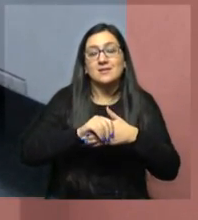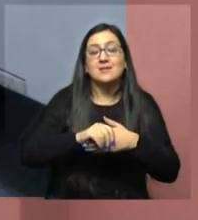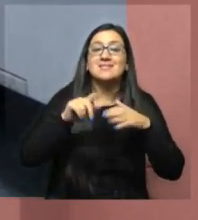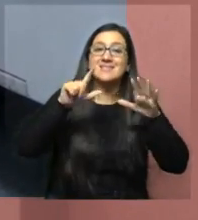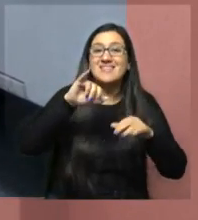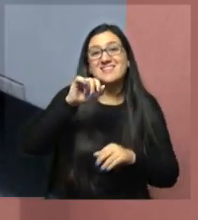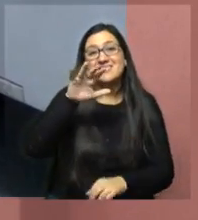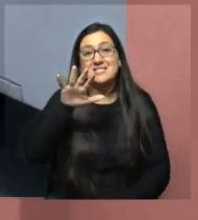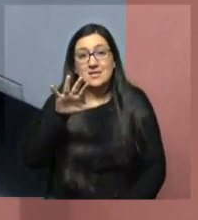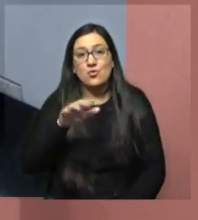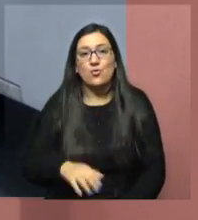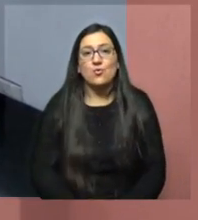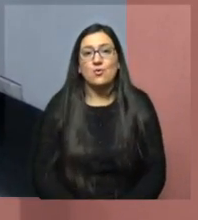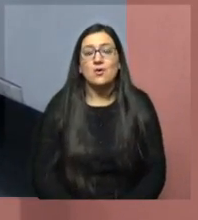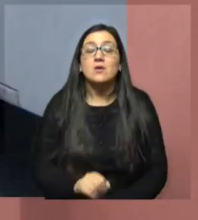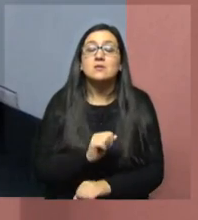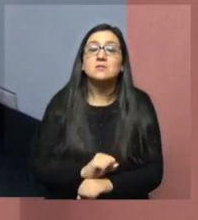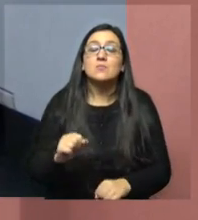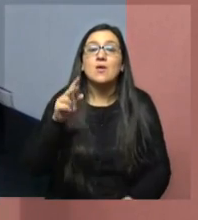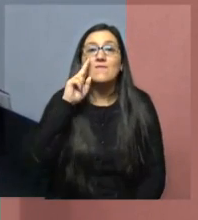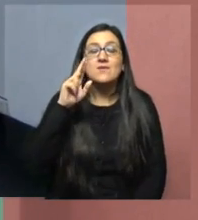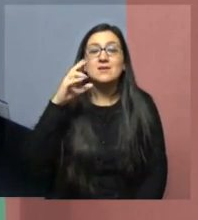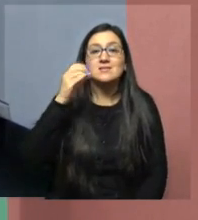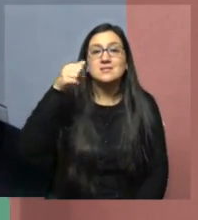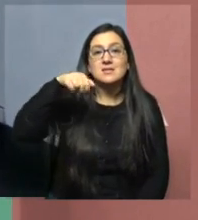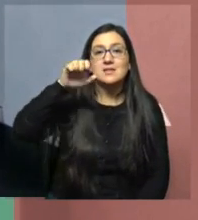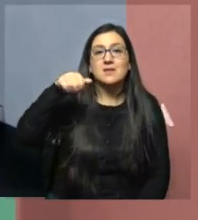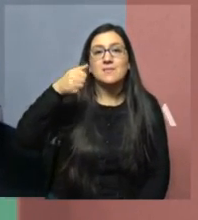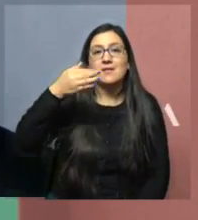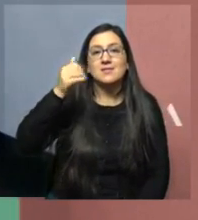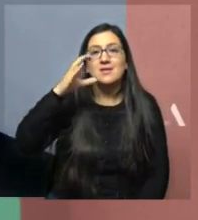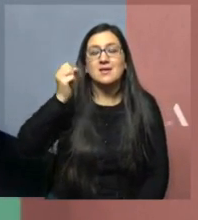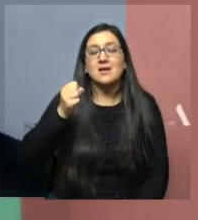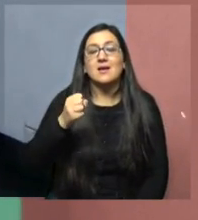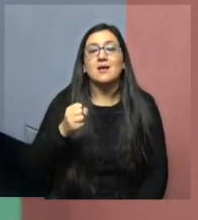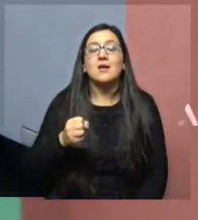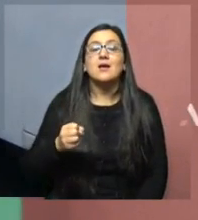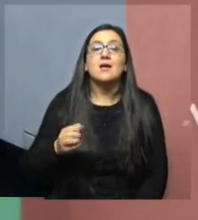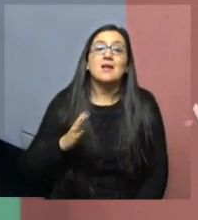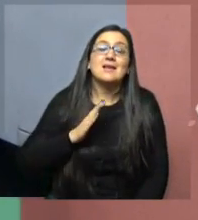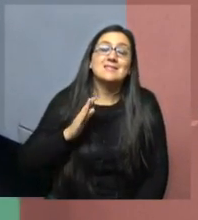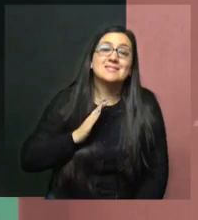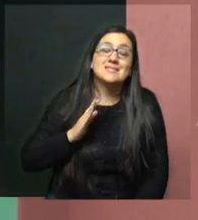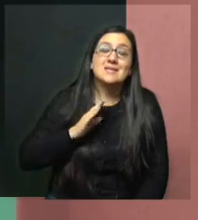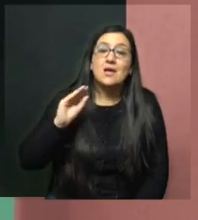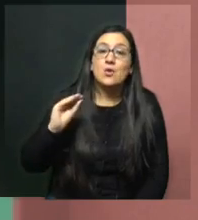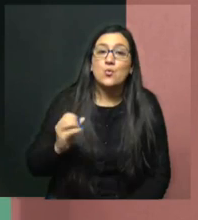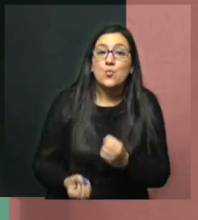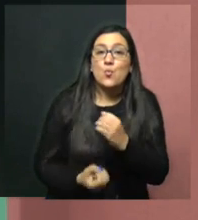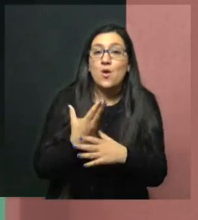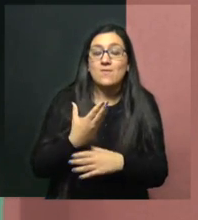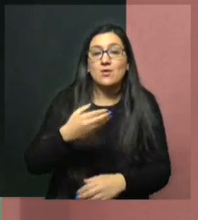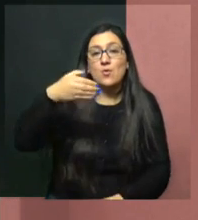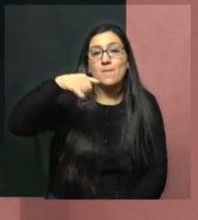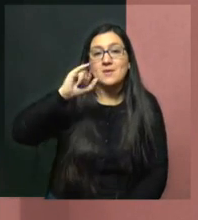19:05, ahí, puntual, se podrá ver en Cinemateca La Chica Nueva, una película que se estrenó en 2021 en Argentina con la dirección de Micaela